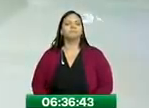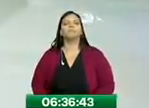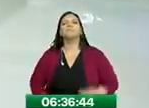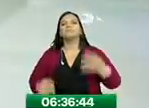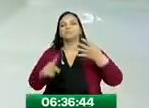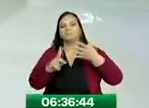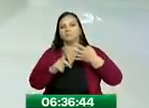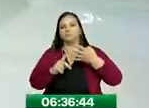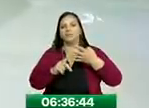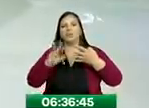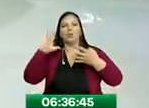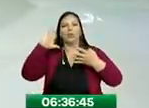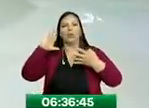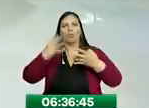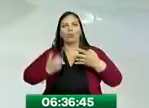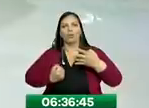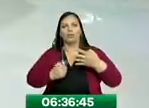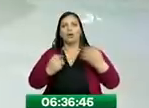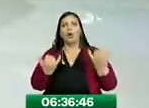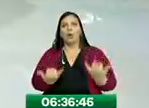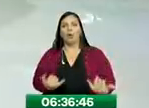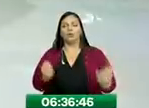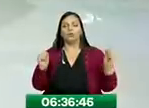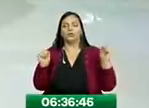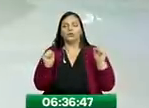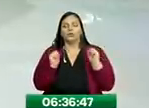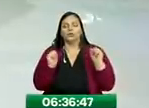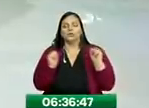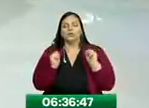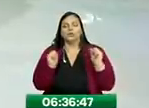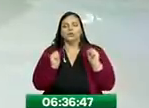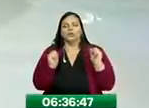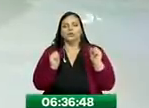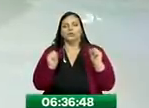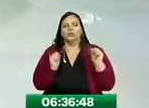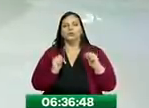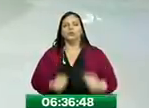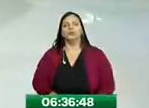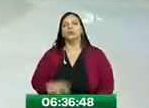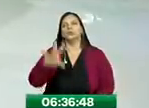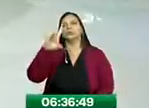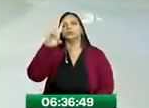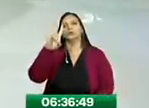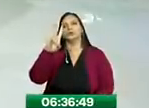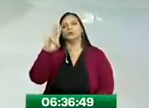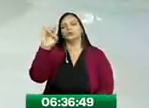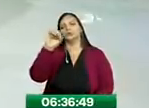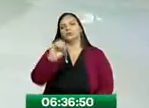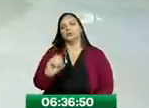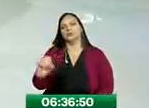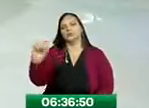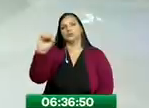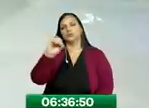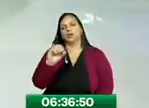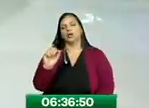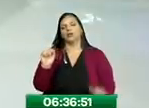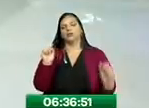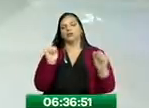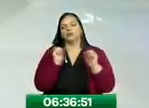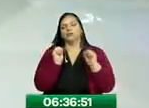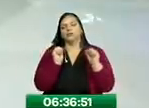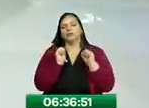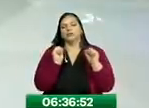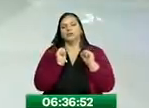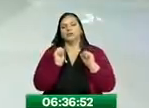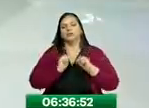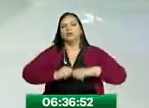Vámonos hasta Cuenca, donde habrá frío el día de hoy, ¿eh? Habrá mucho frío porque habrá una temperatura de 7 grados centígrados. Y